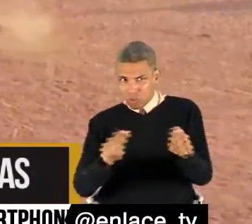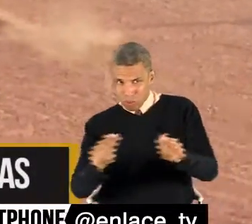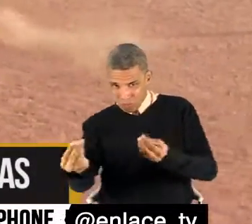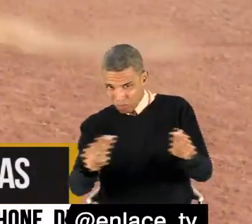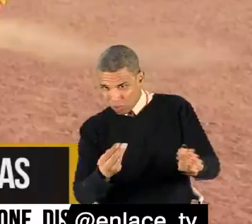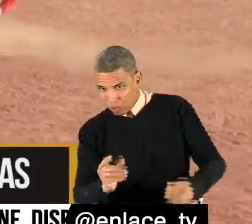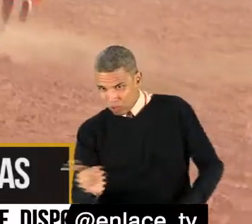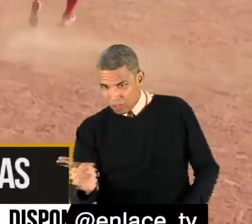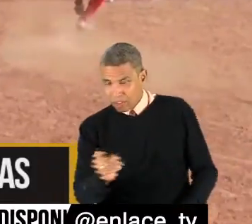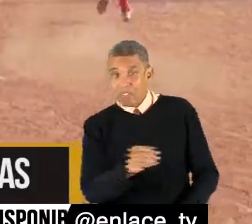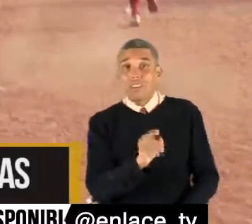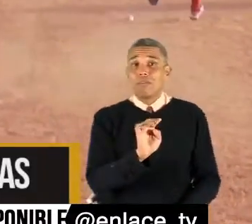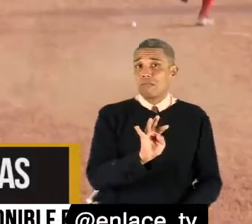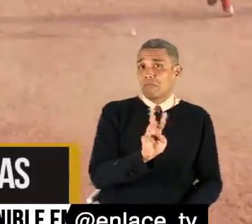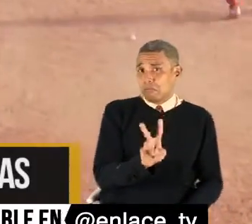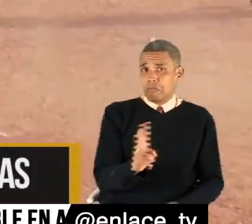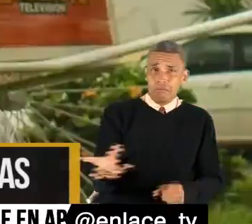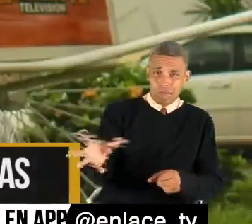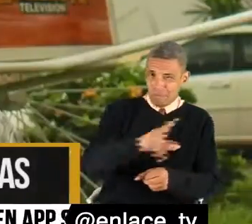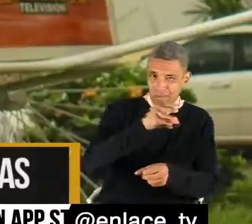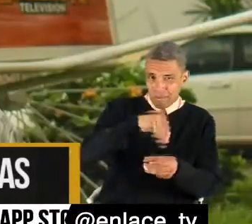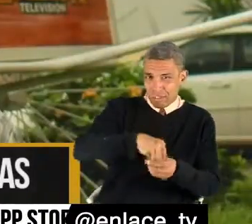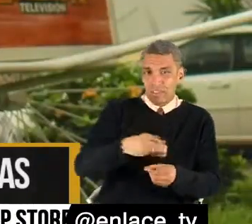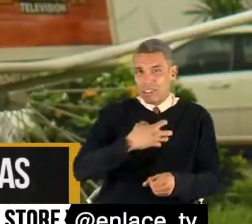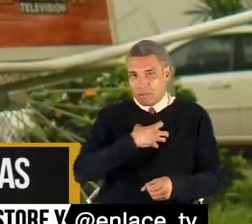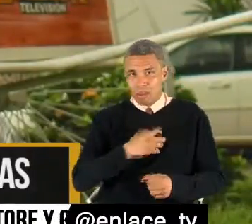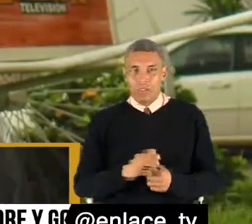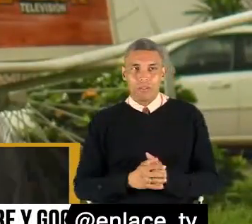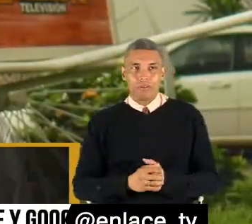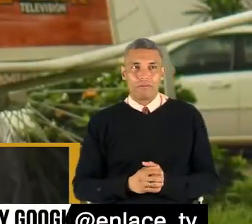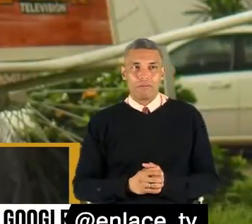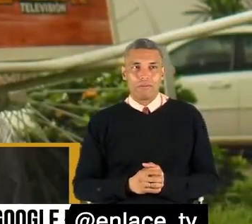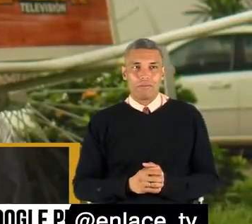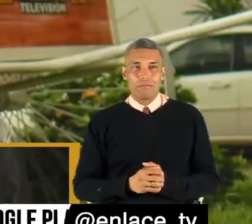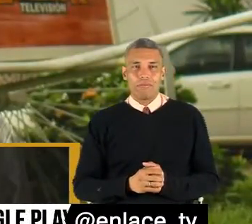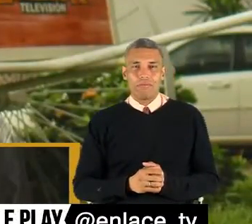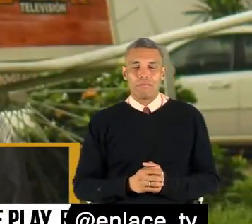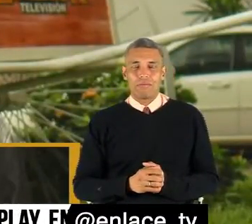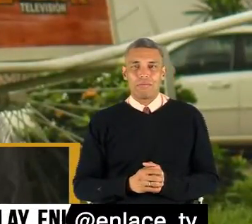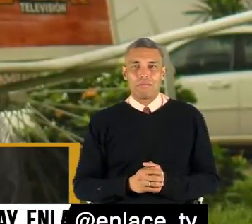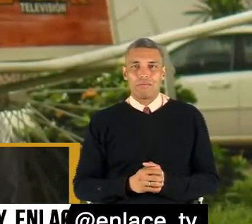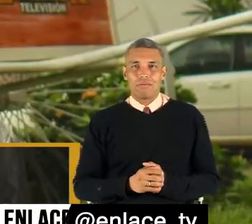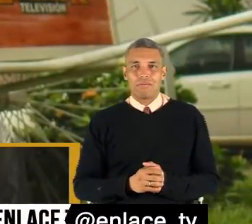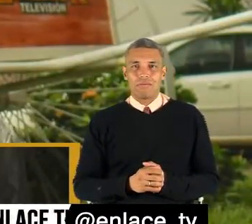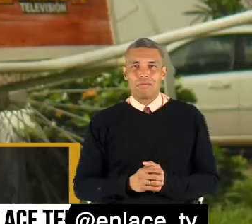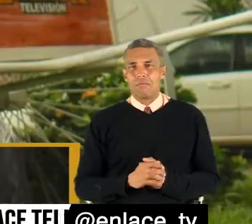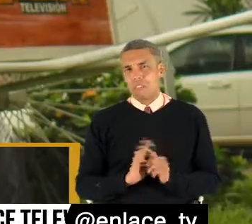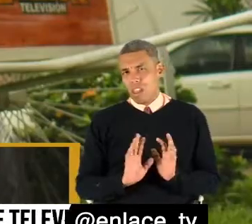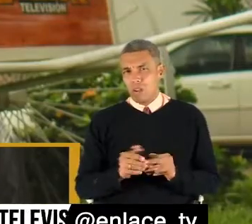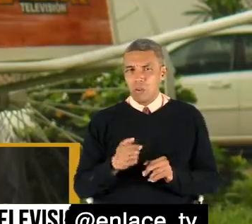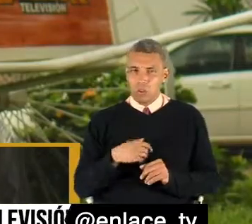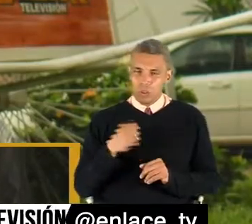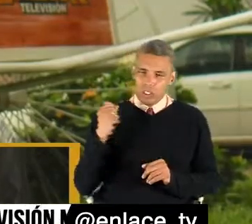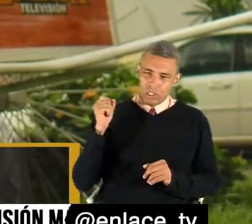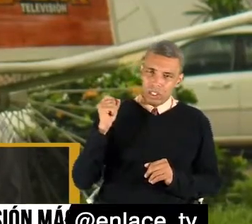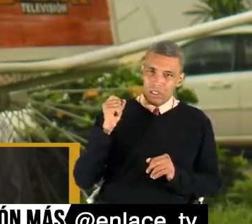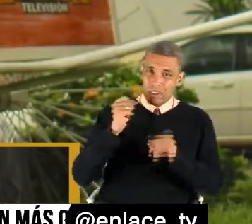el certamen deportivo. El campeonato en este momento están para algunos equipos en la quinta y sexta fecha. Y